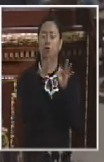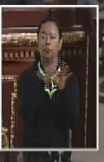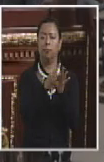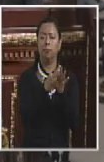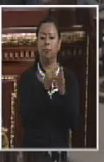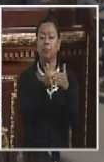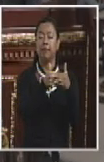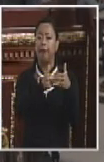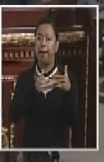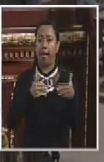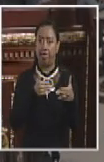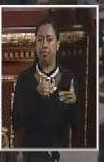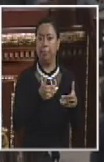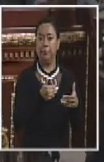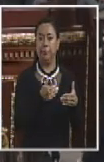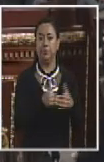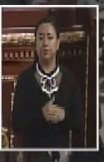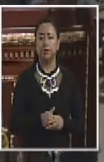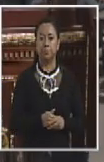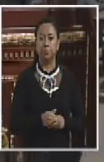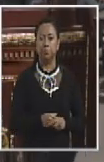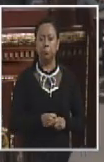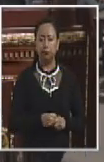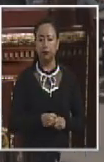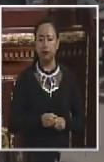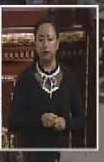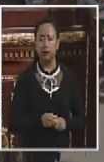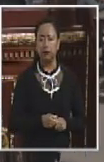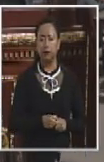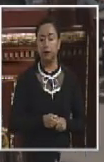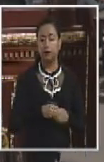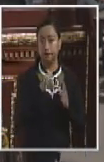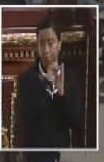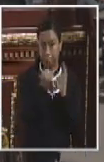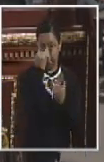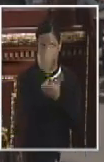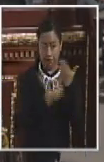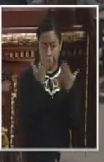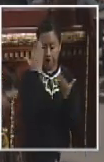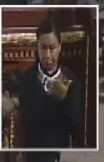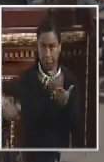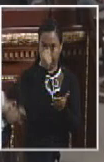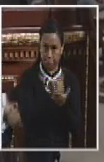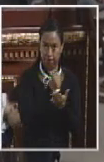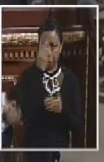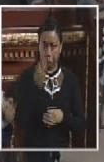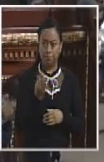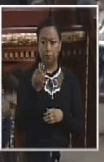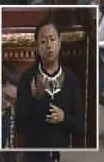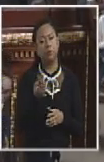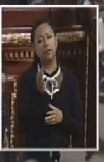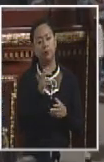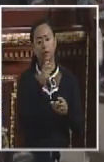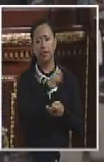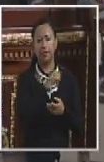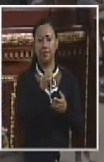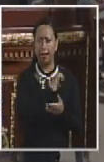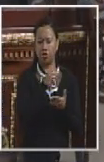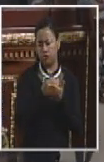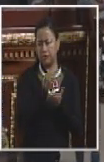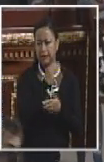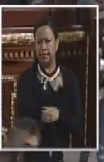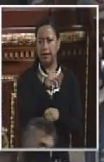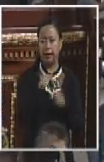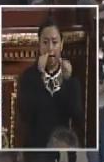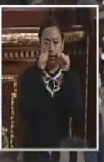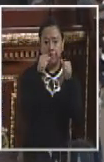debida anticipación. Con la eventual aprobación de esta iniciativa se podrán atender tres importantes aspectos